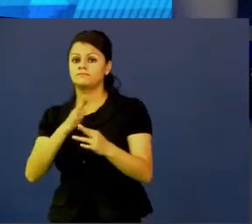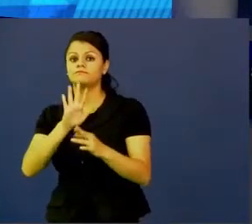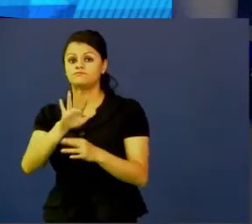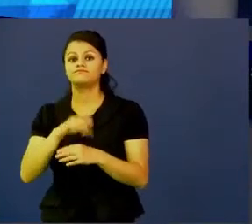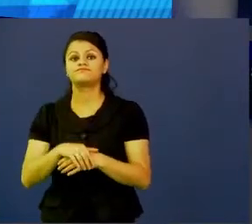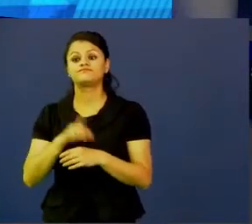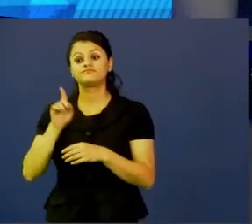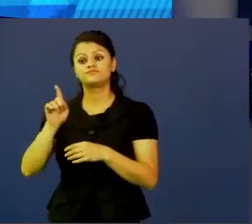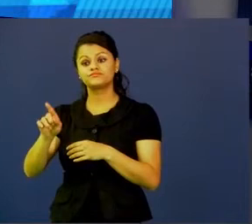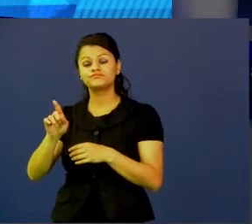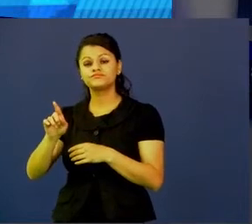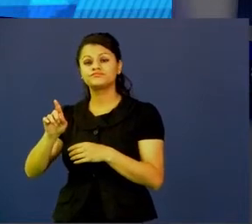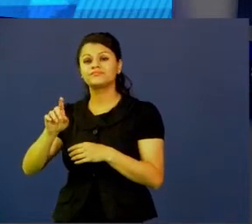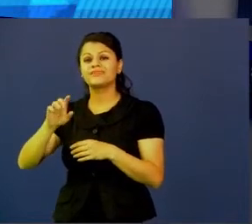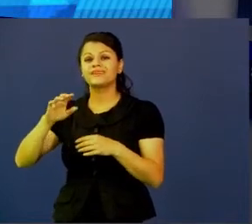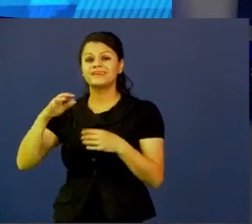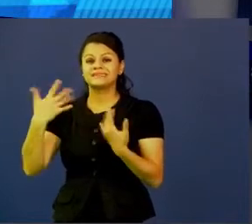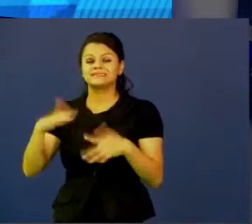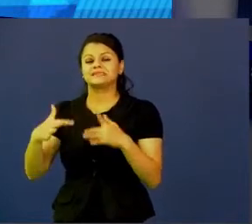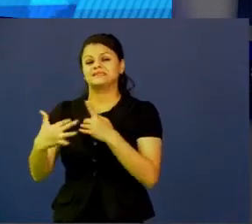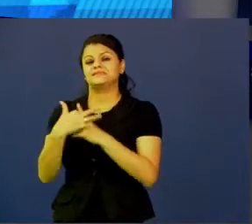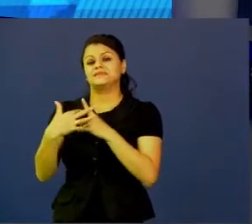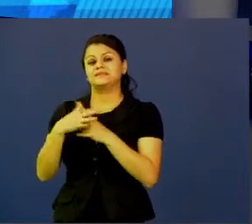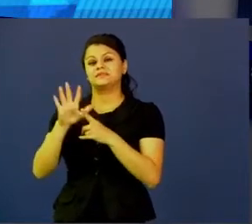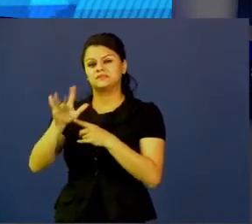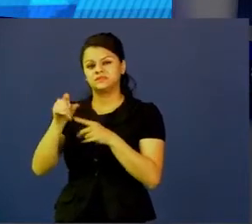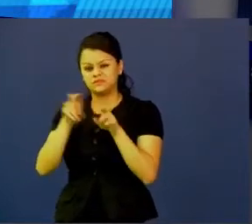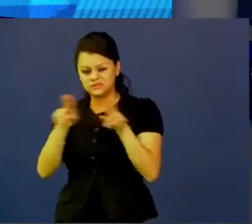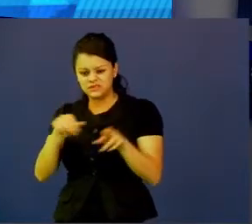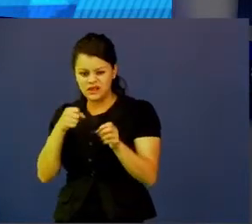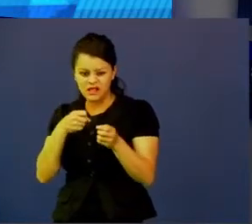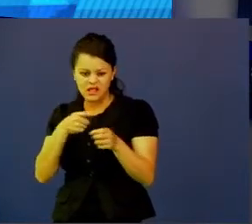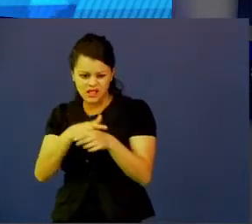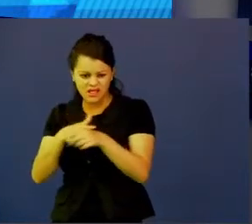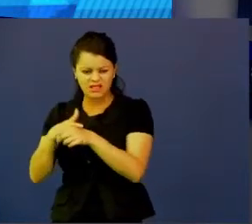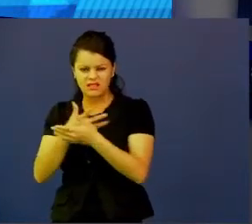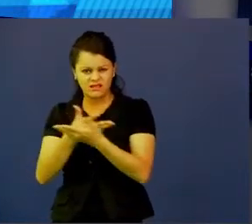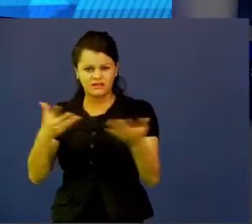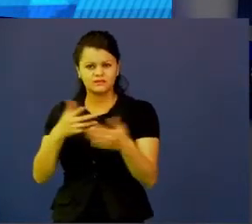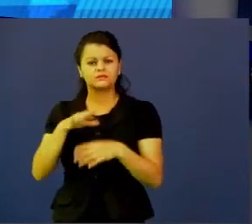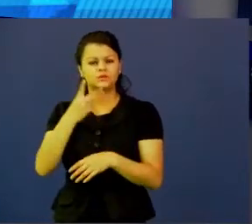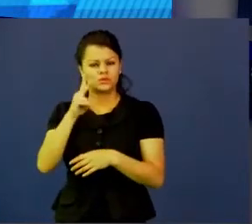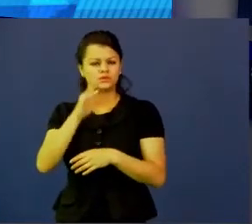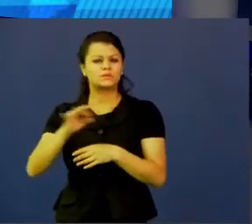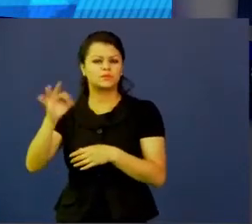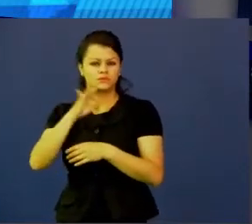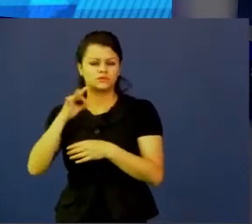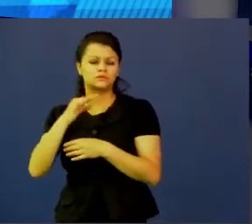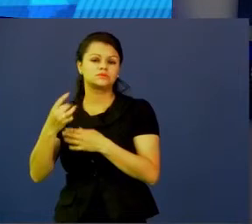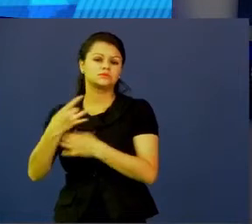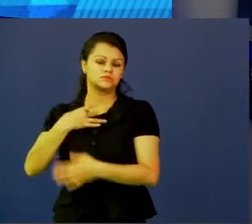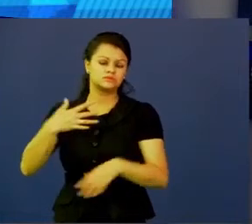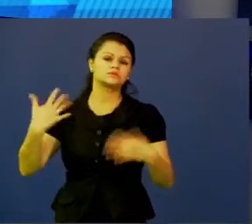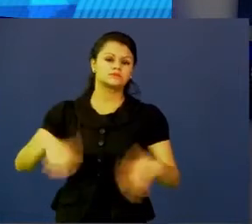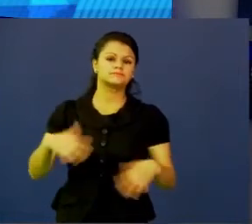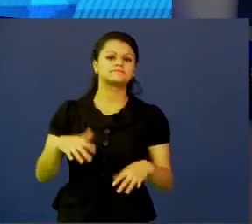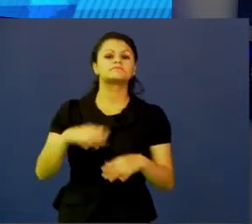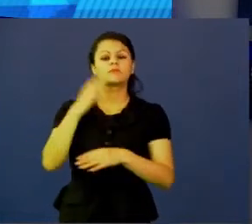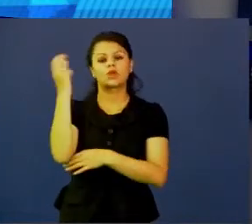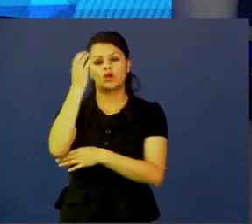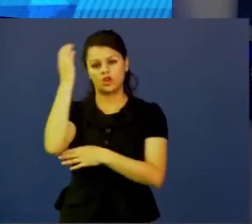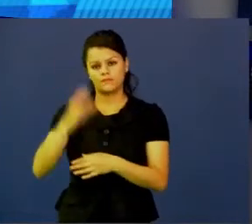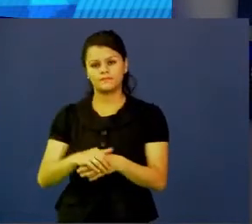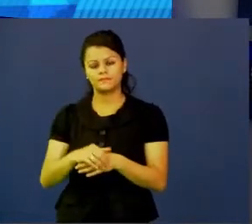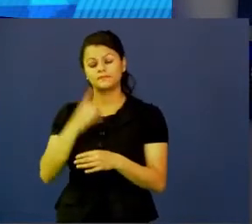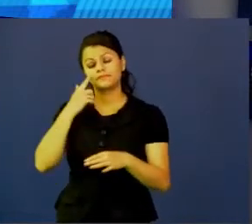el 12%. Les estoy señalando aquí un estudio que se hizo en 5 países, dentro de los cuales estaba Colombia. Me gusta hablar de